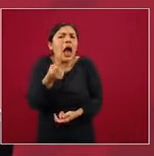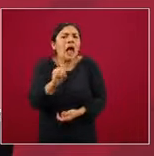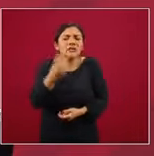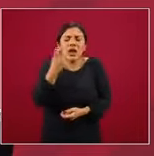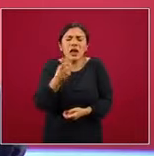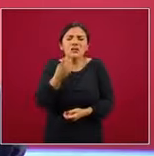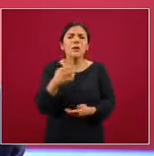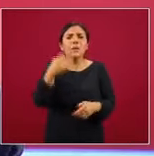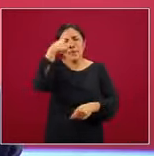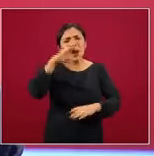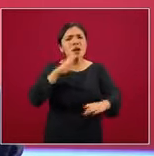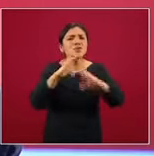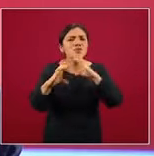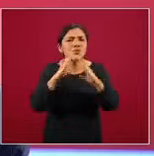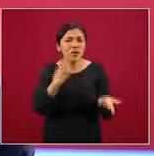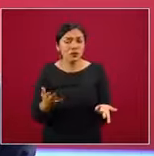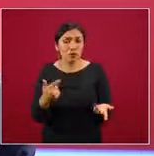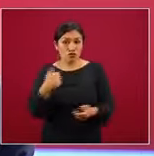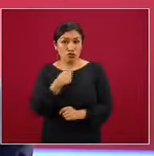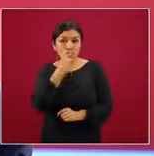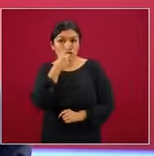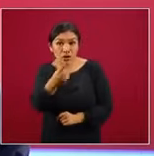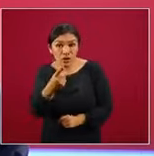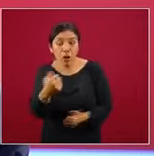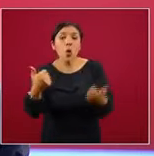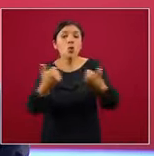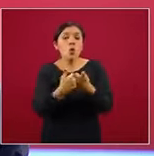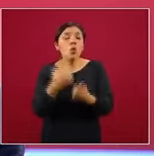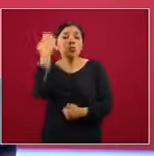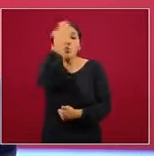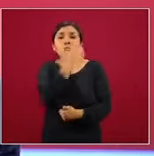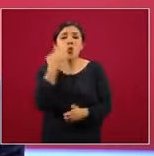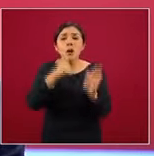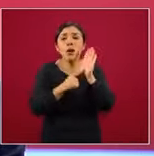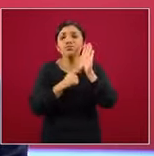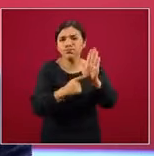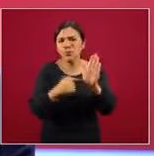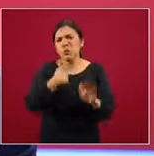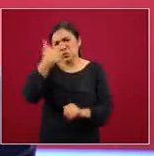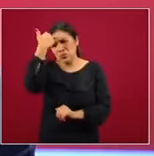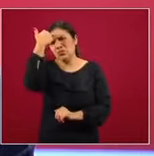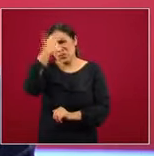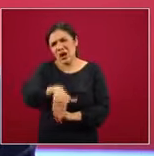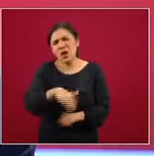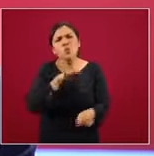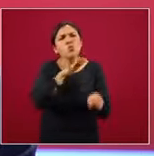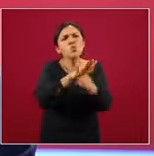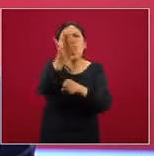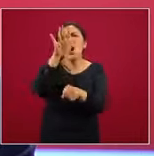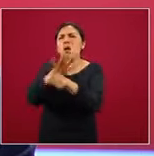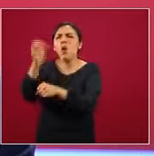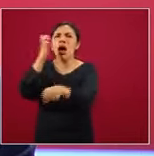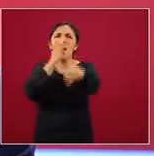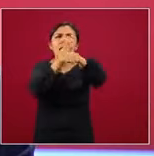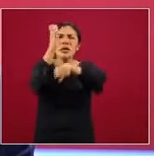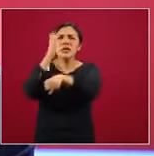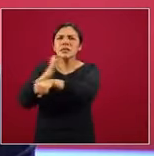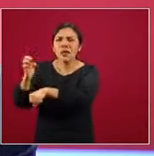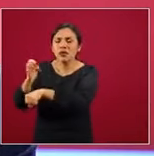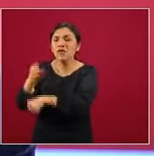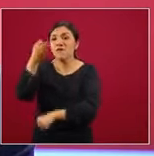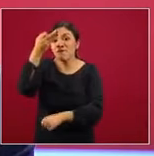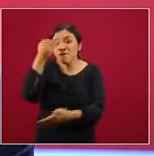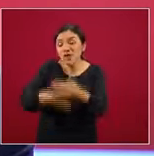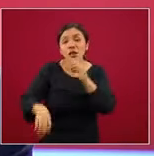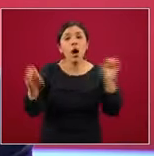espacio técnico y lo que decimos lo decimos con evidencia. Sabemos exactamente cuáles y cuántos estados